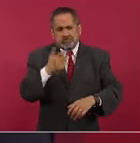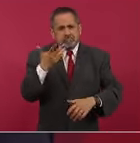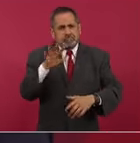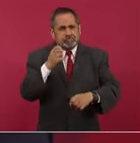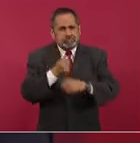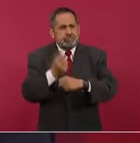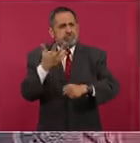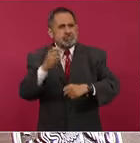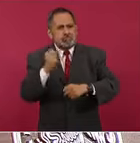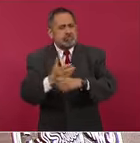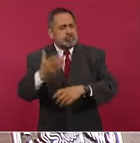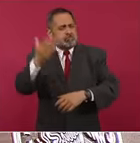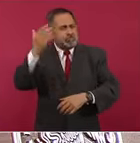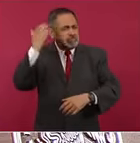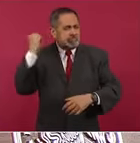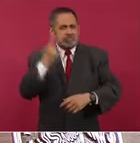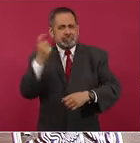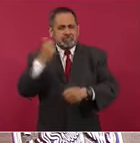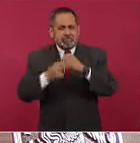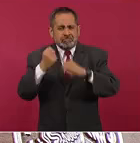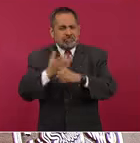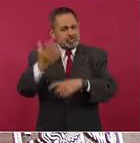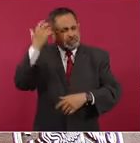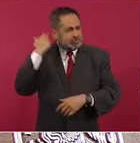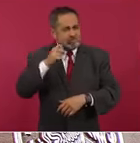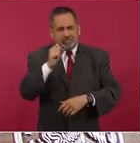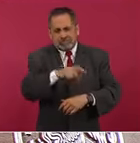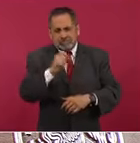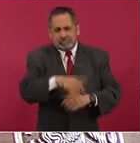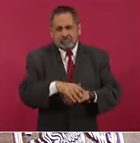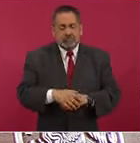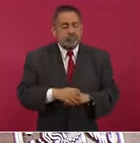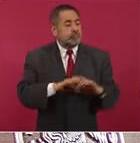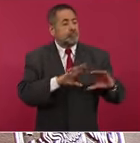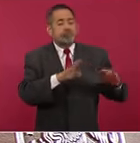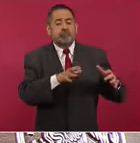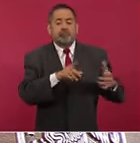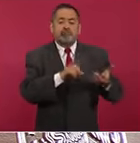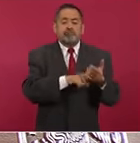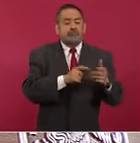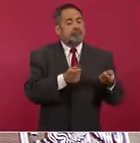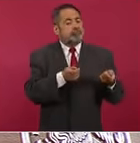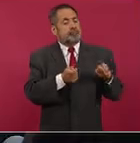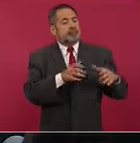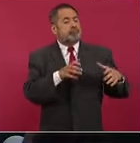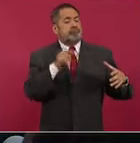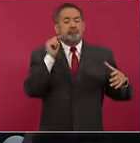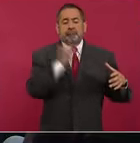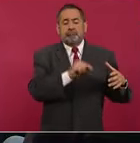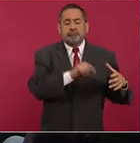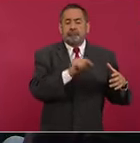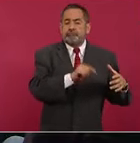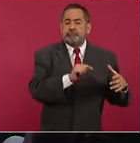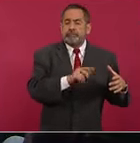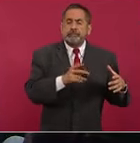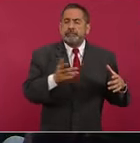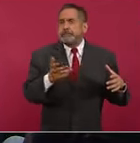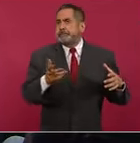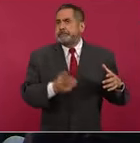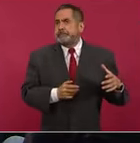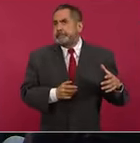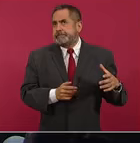décadas, siglos, el predominio de